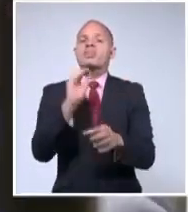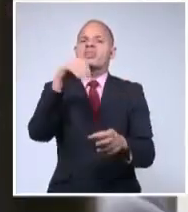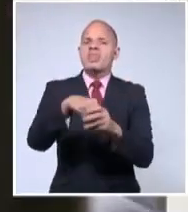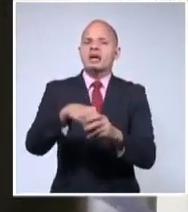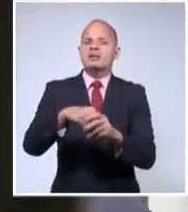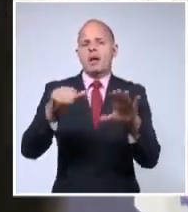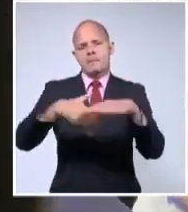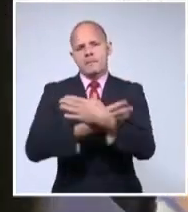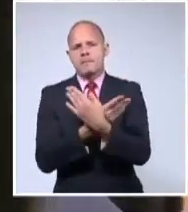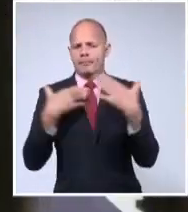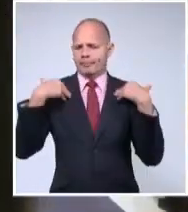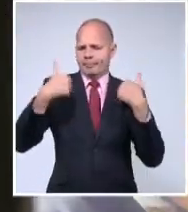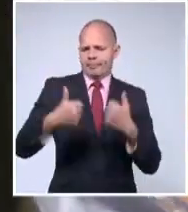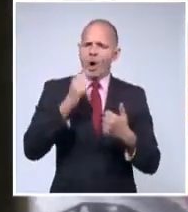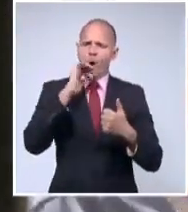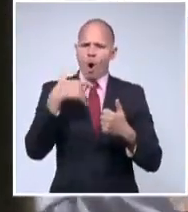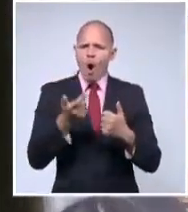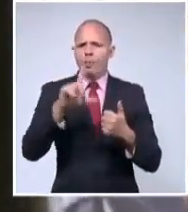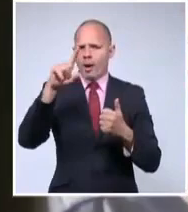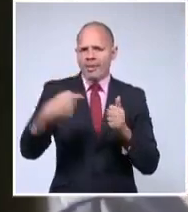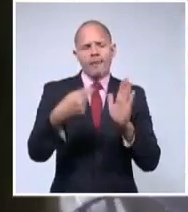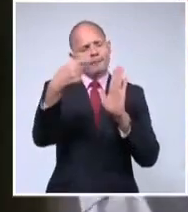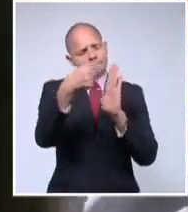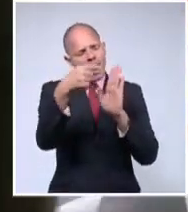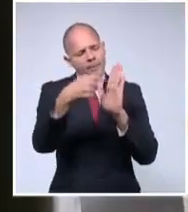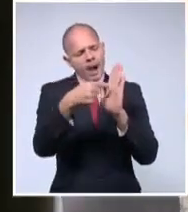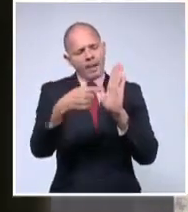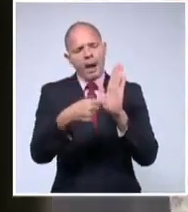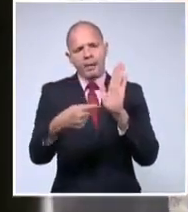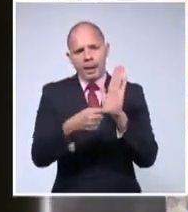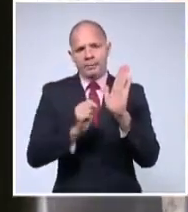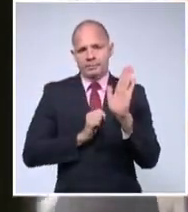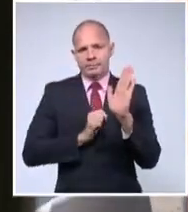que en este caso es el encargado de negocios de los Estados